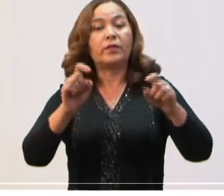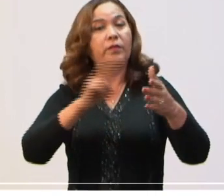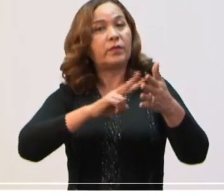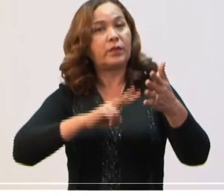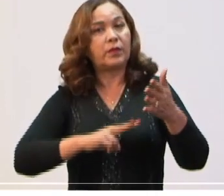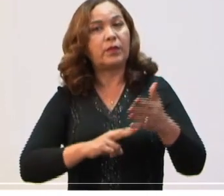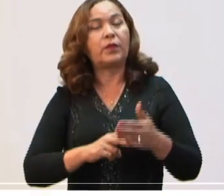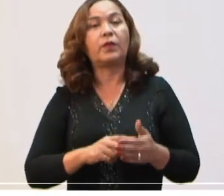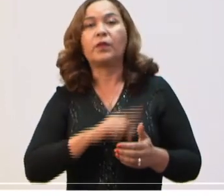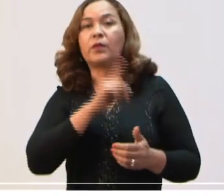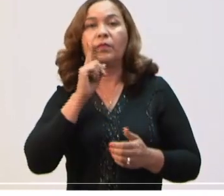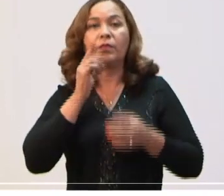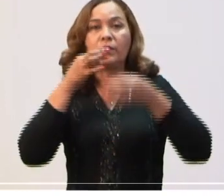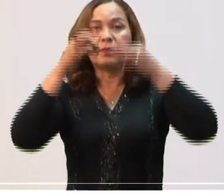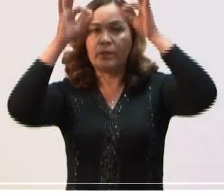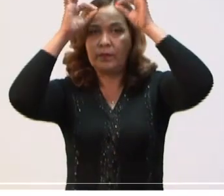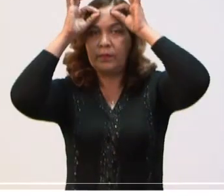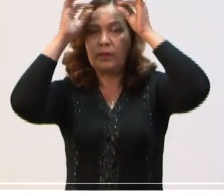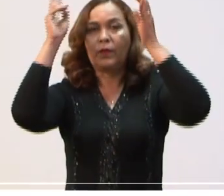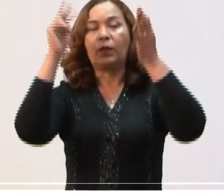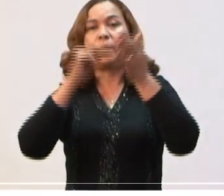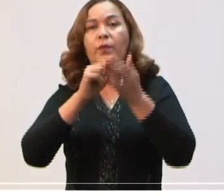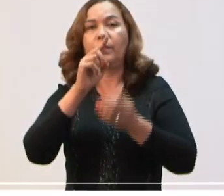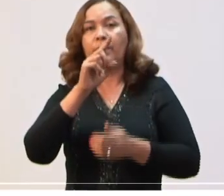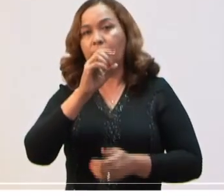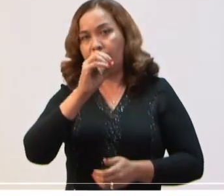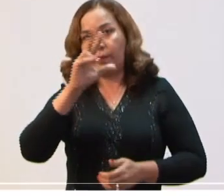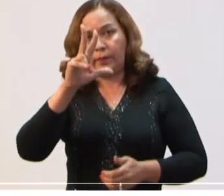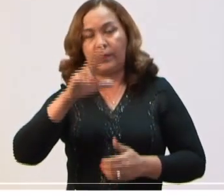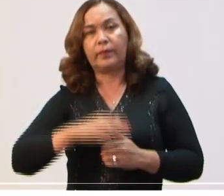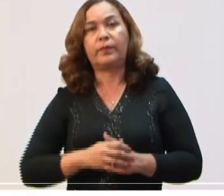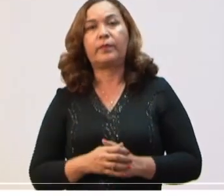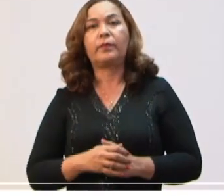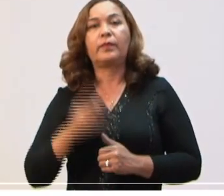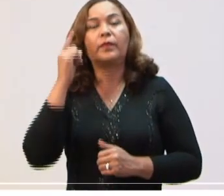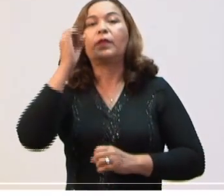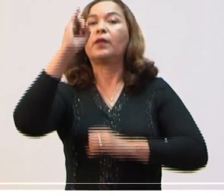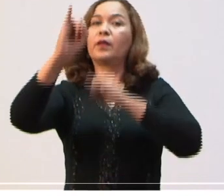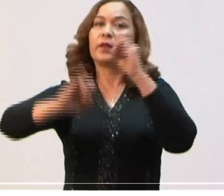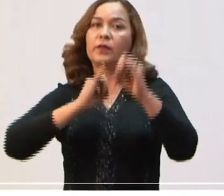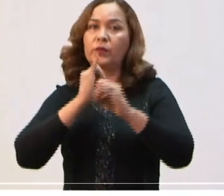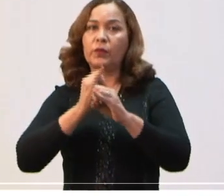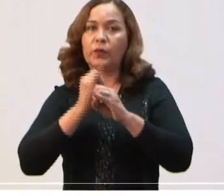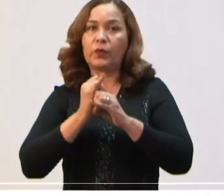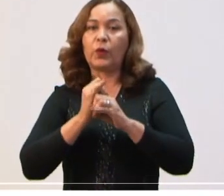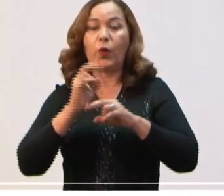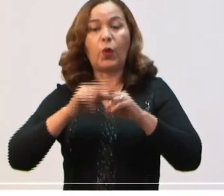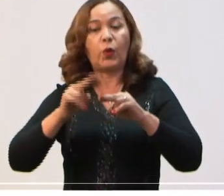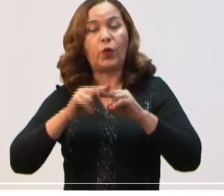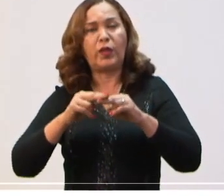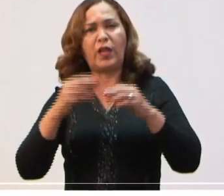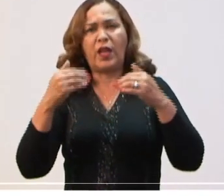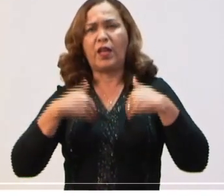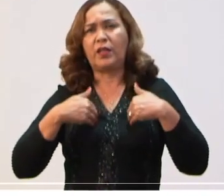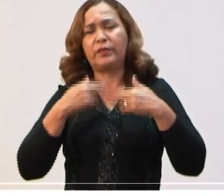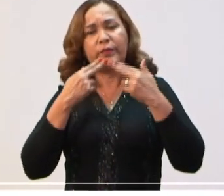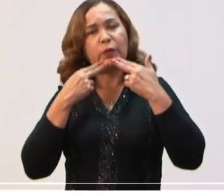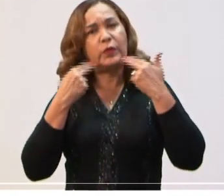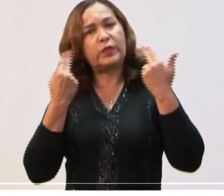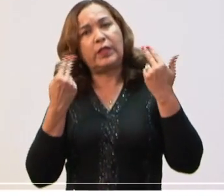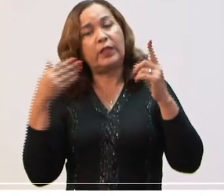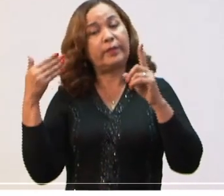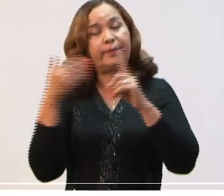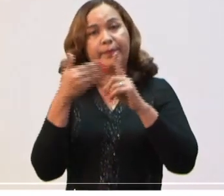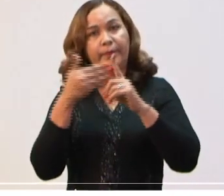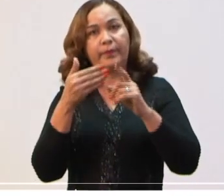alfabetización simón rodríguez 2003 día internacional los niños víctimas inocentes